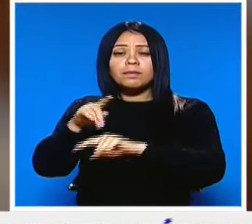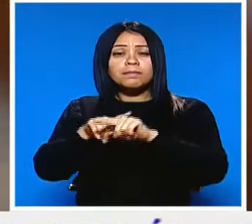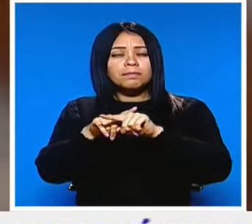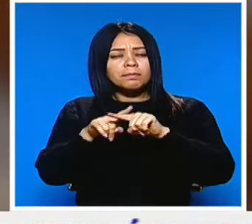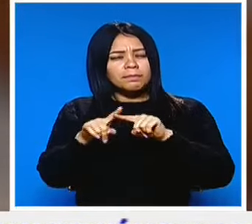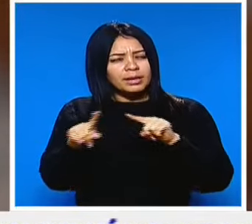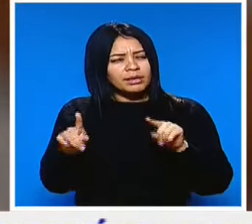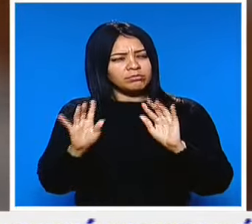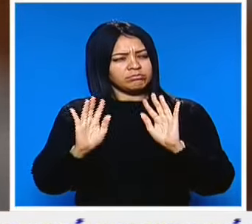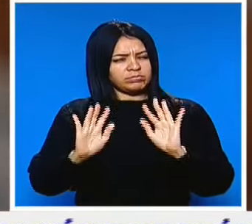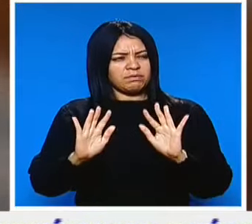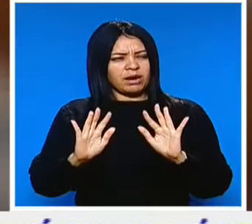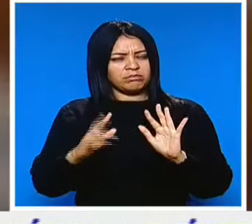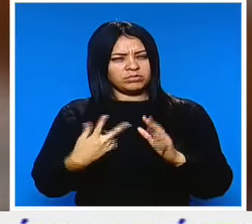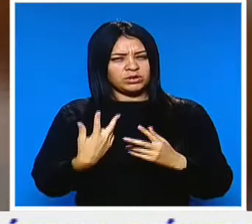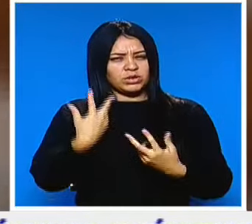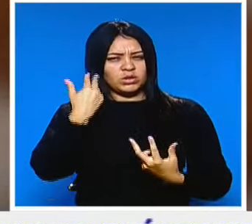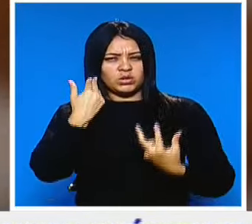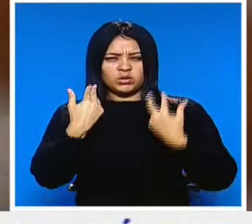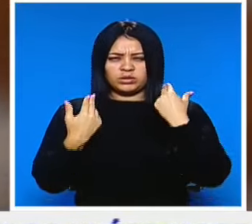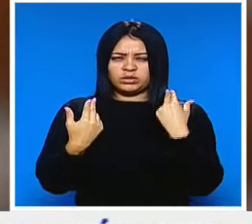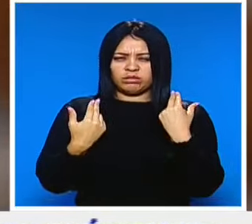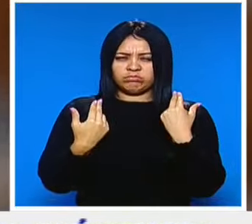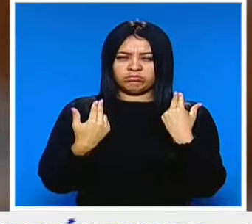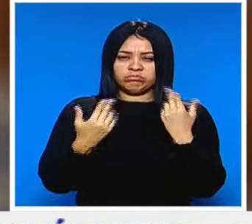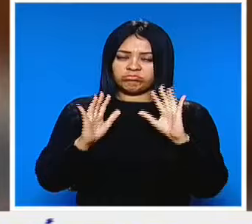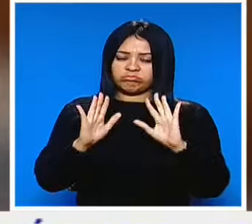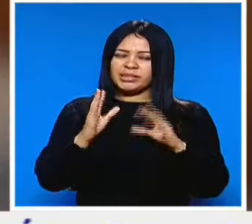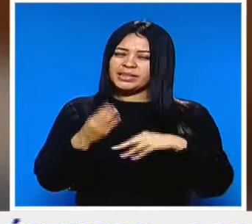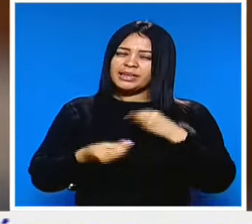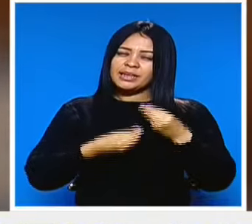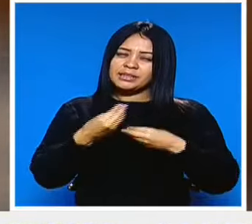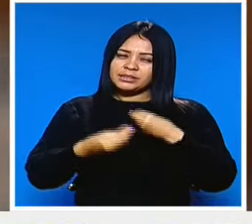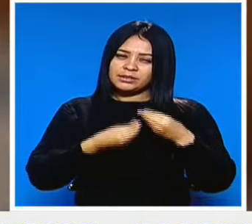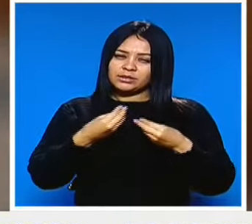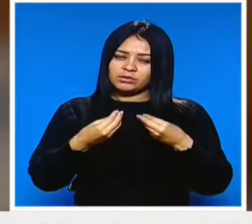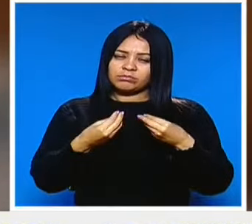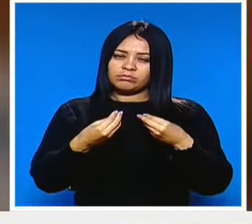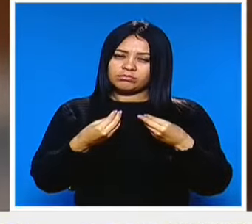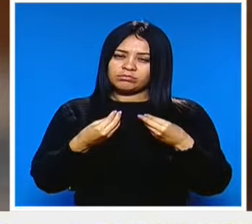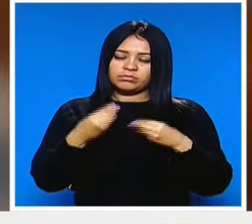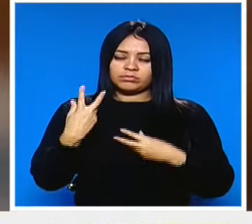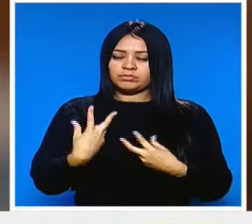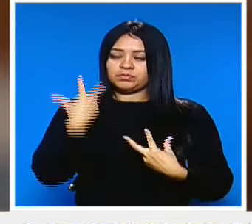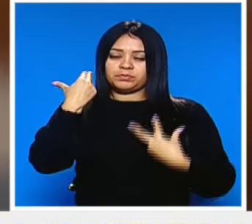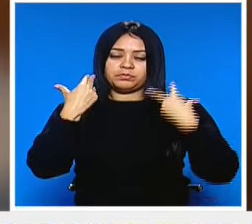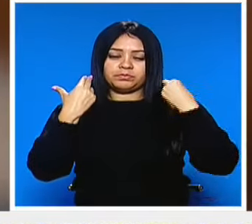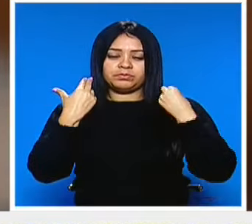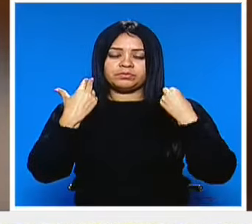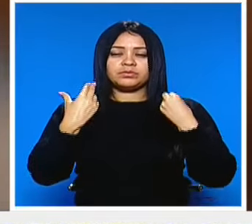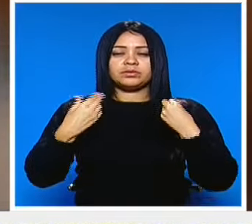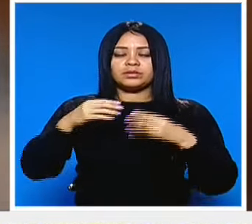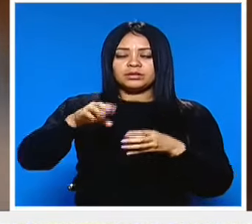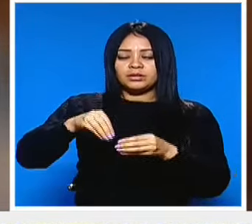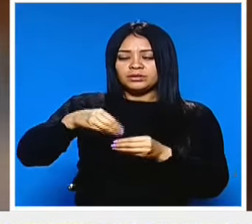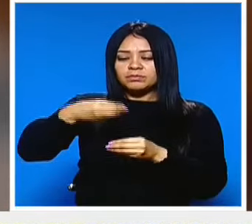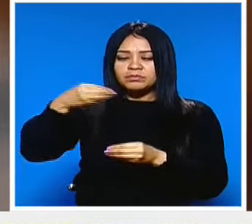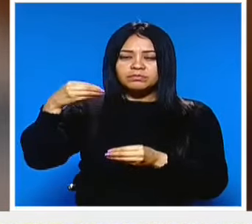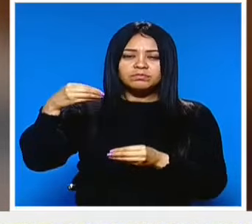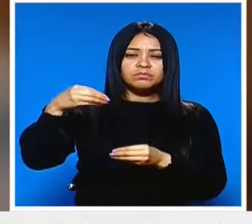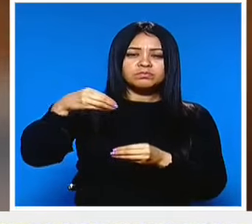corte como tal, sino lo que hizo con el cabello que se cortó. ¿Adivinen qué? Lo lanzó, pero al